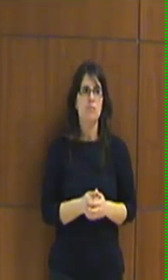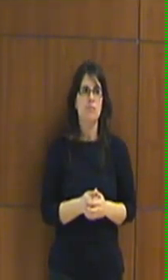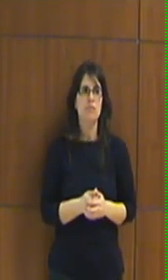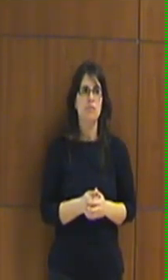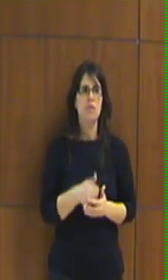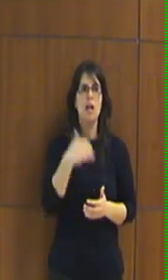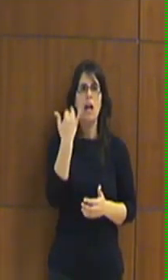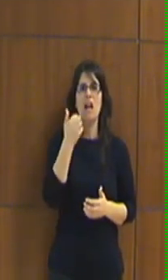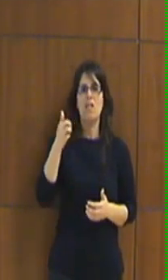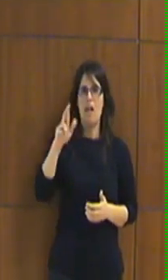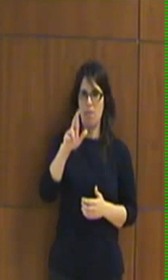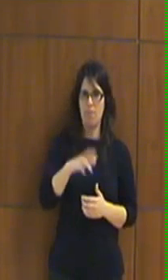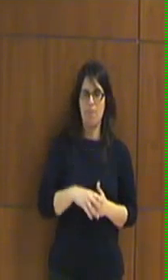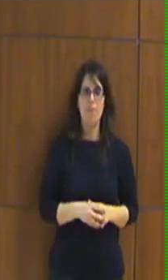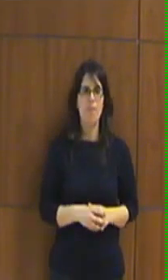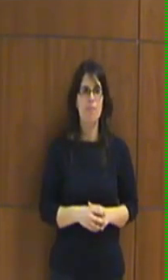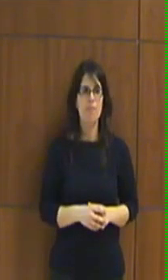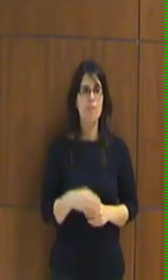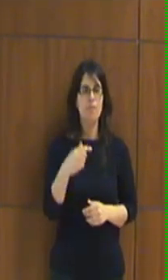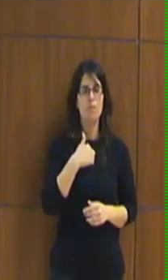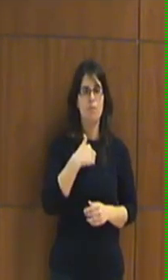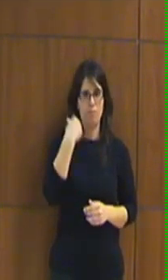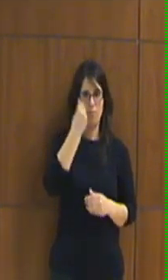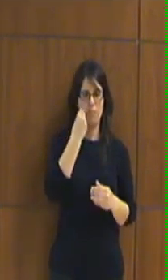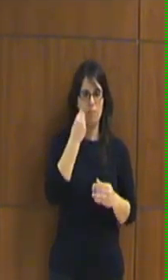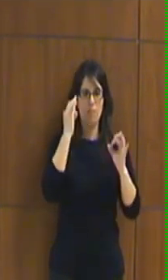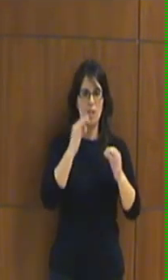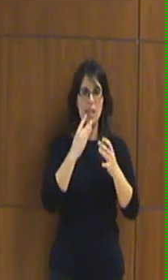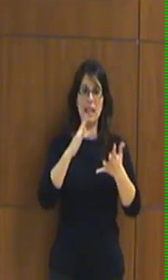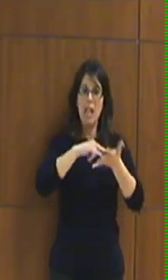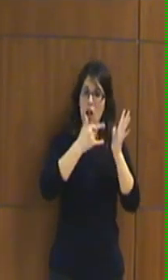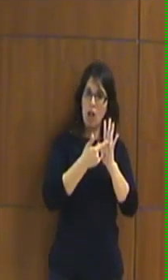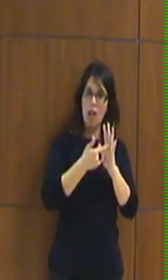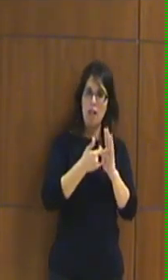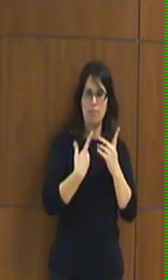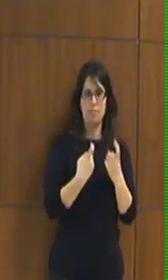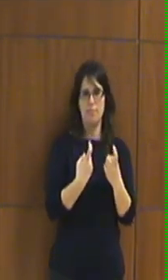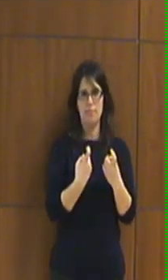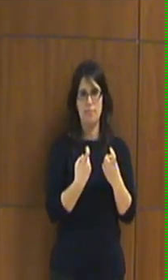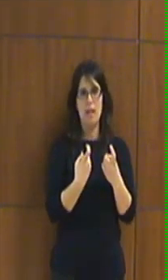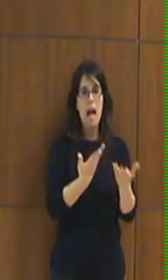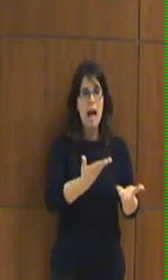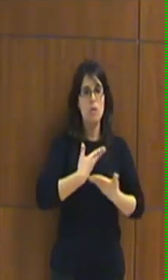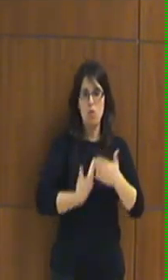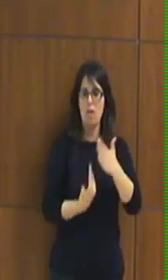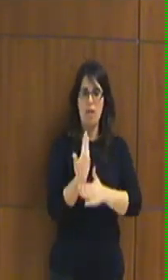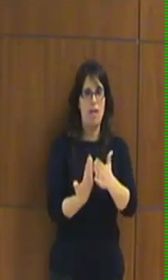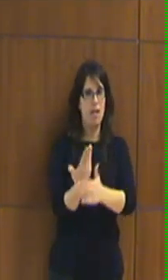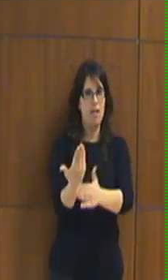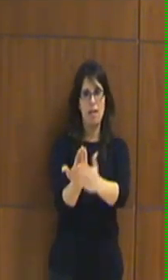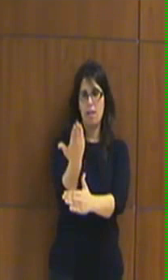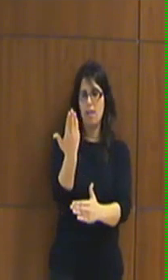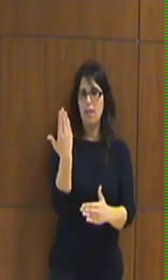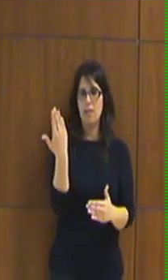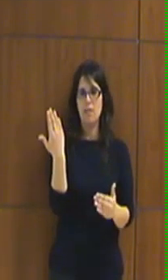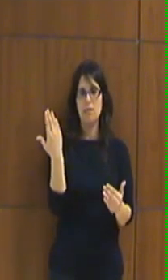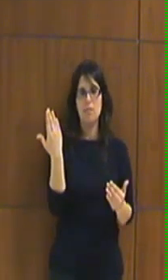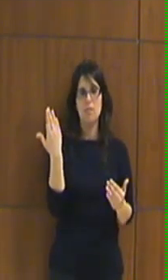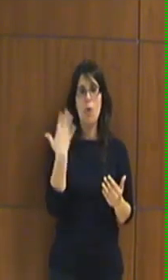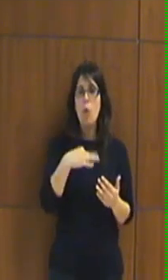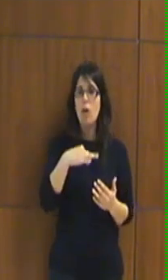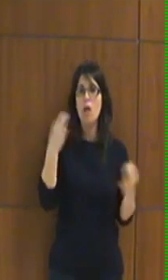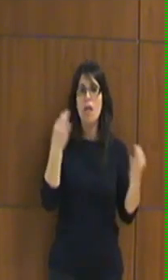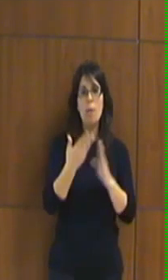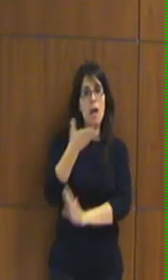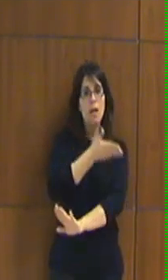Javier, por favor. Pues yo me quedaría con que la tecnología es necesaria y nos ayuda en el día a día, y que simplemente lo que debemos